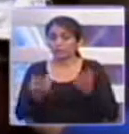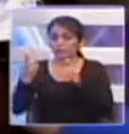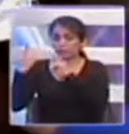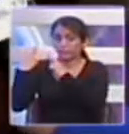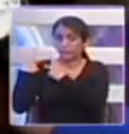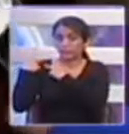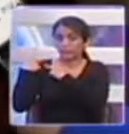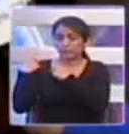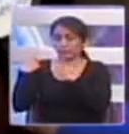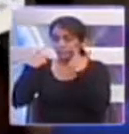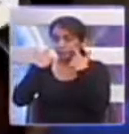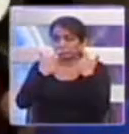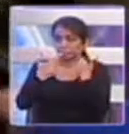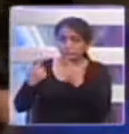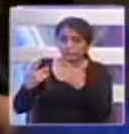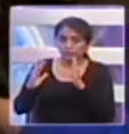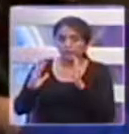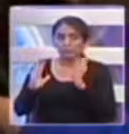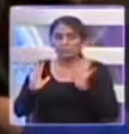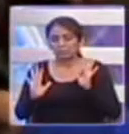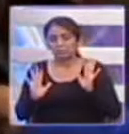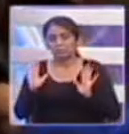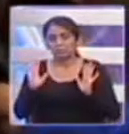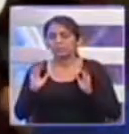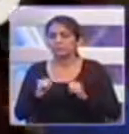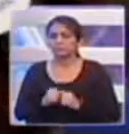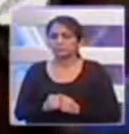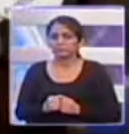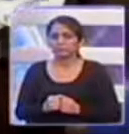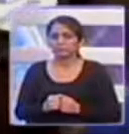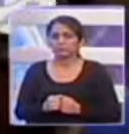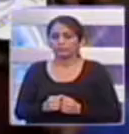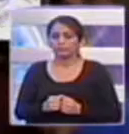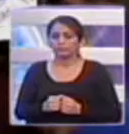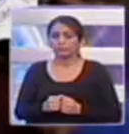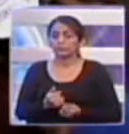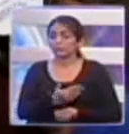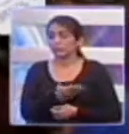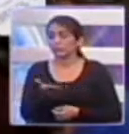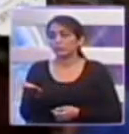el escenario está claro de cómo nos hemos manejado, las medidas que se